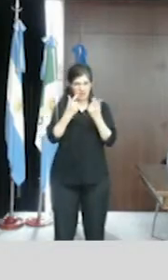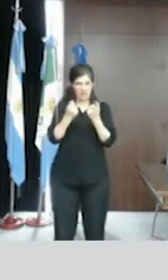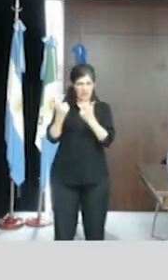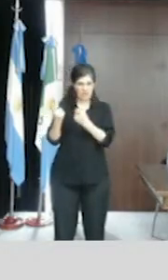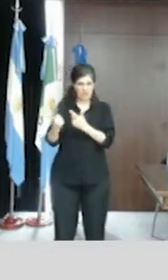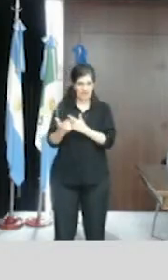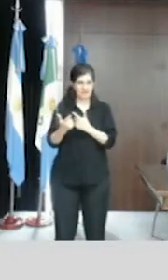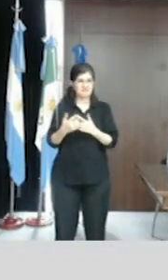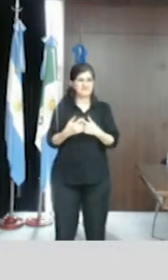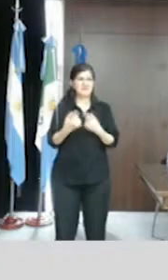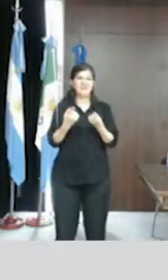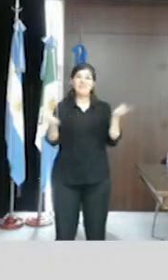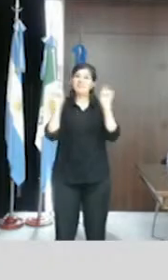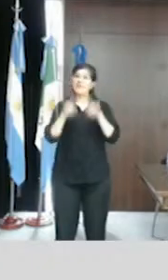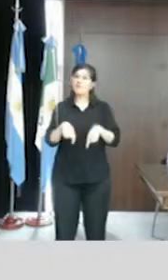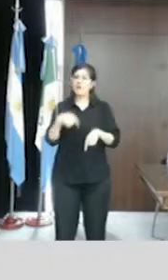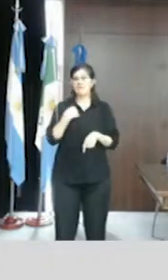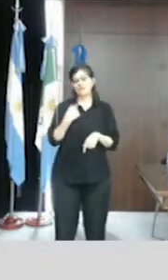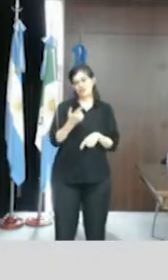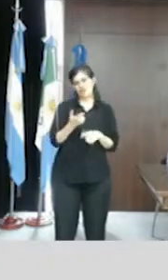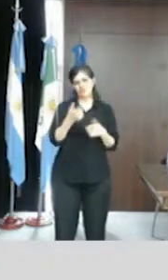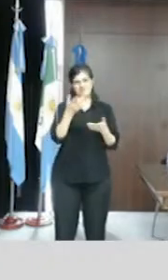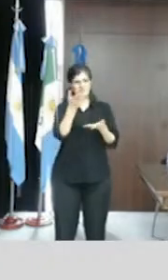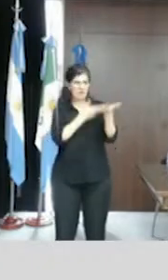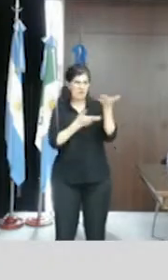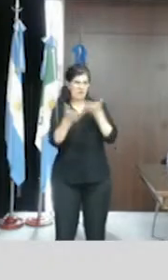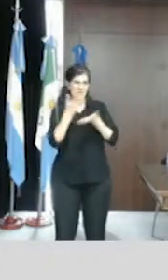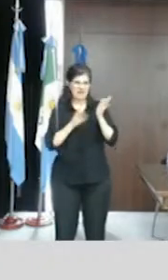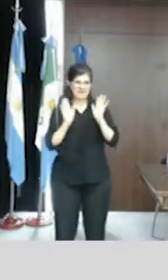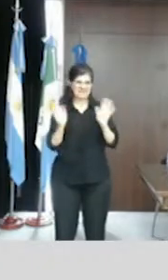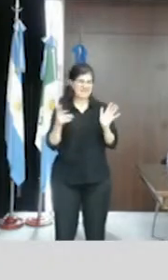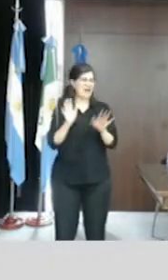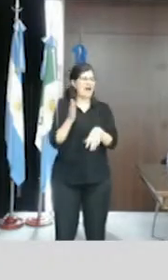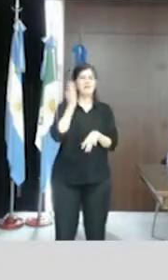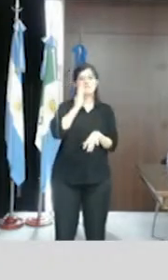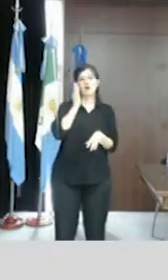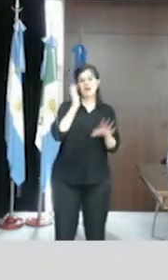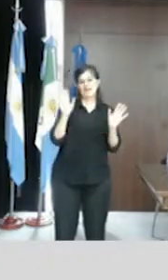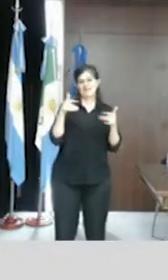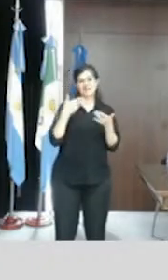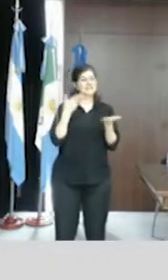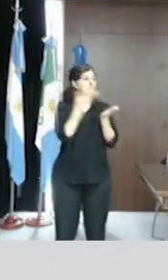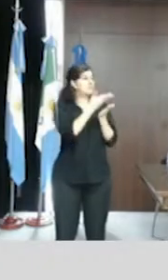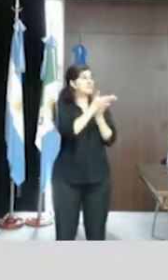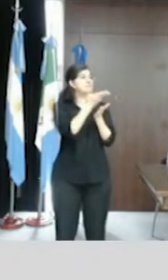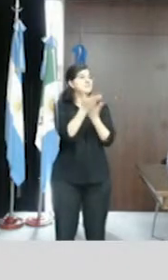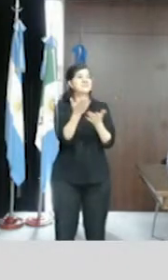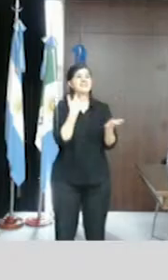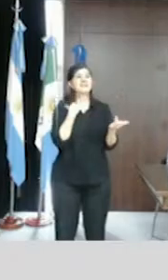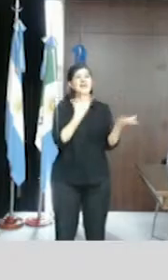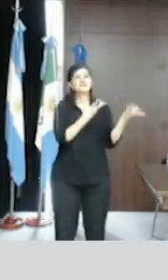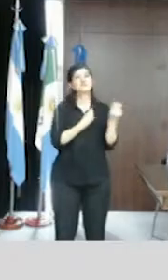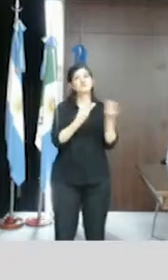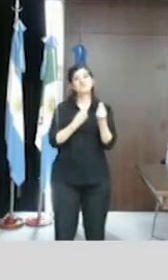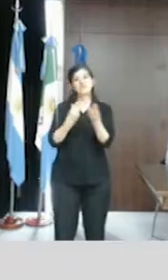vez, qué molestosa. ¿Vieron? Así hay que ser. Siempre estar pidiendo a alguien que haga algo. Entonces sí,